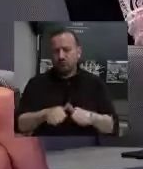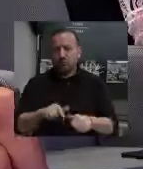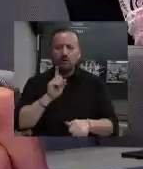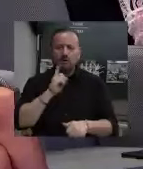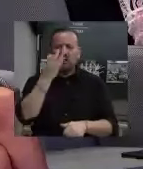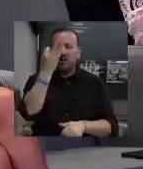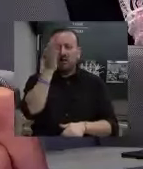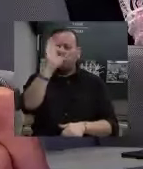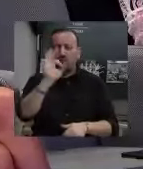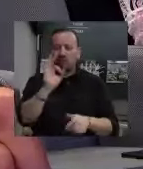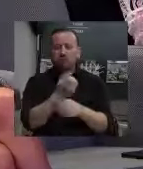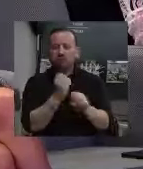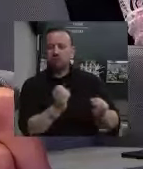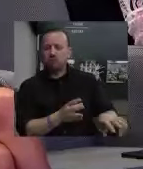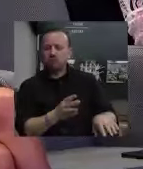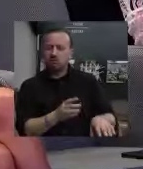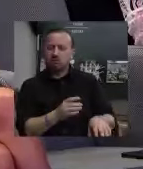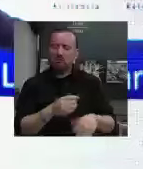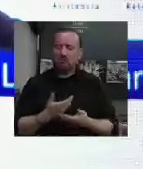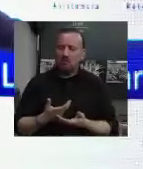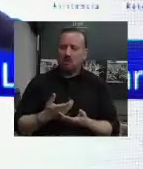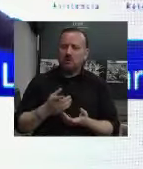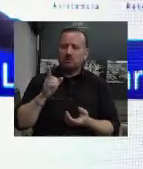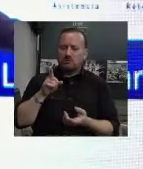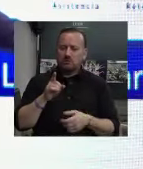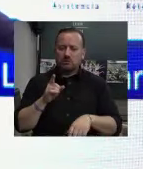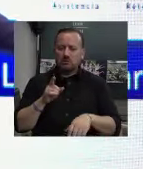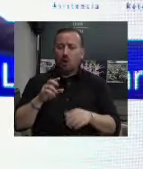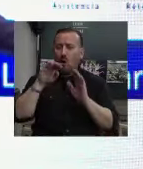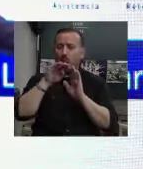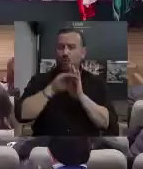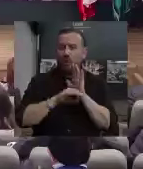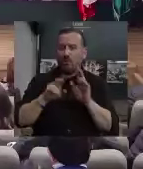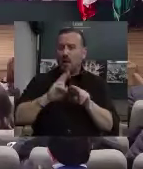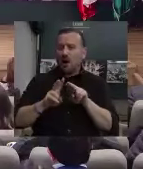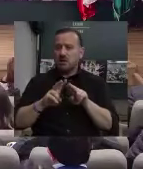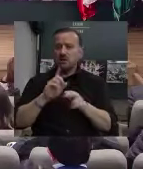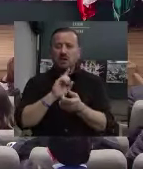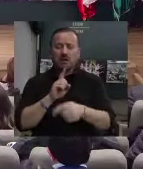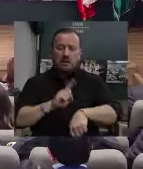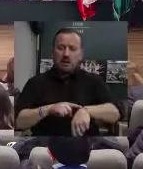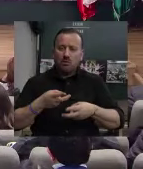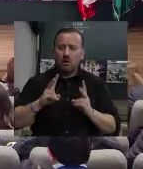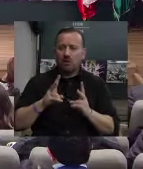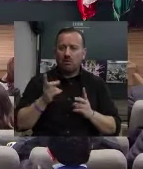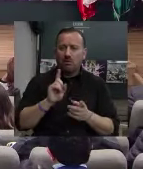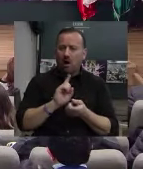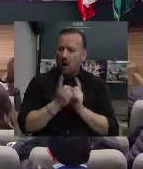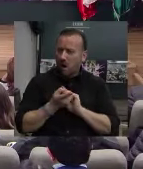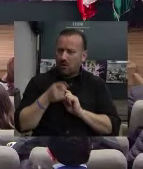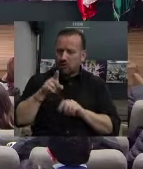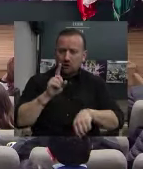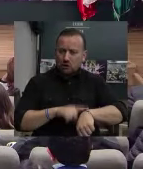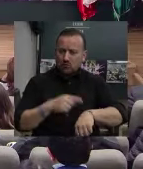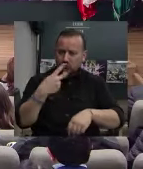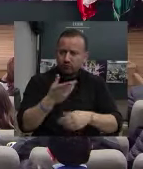de excepción programas que exigían tiempo libre de ellos no era cambio de cálculo de religión no era tiempo